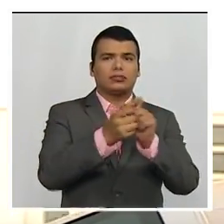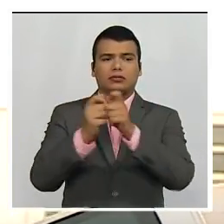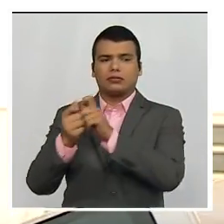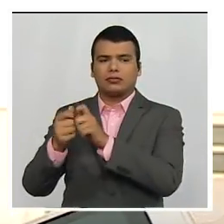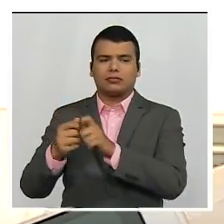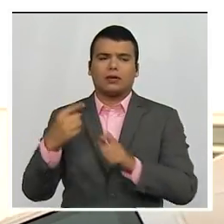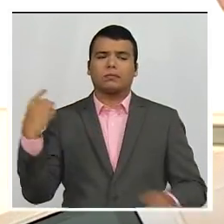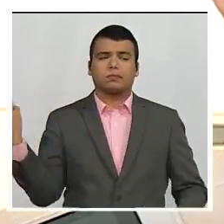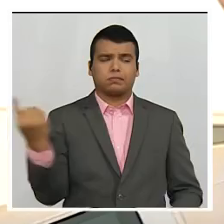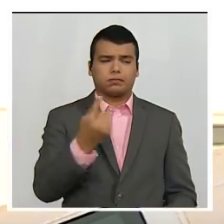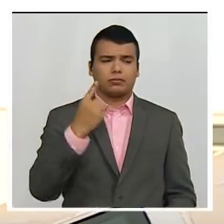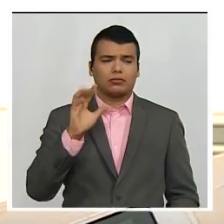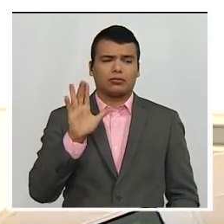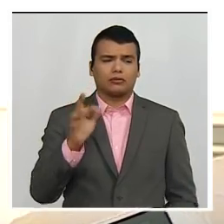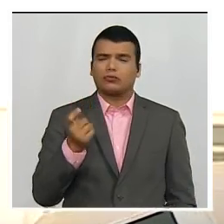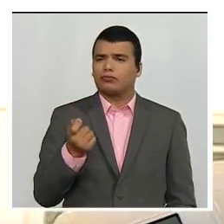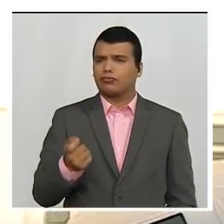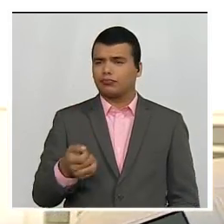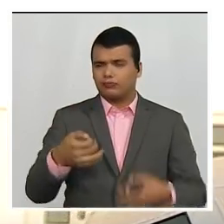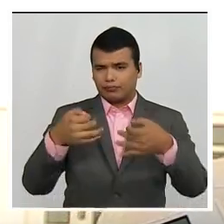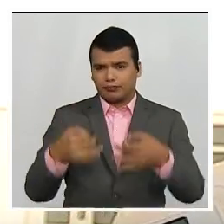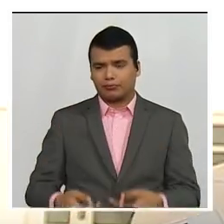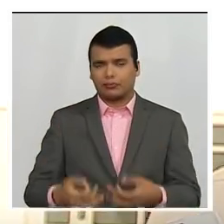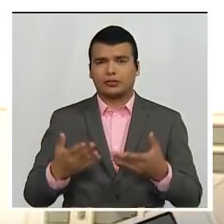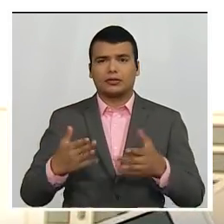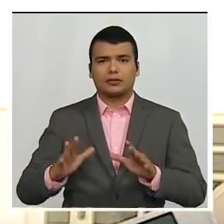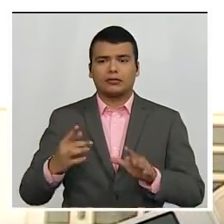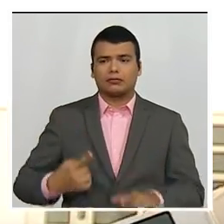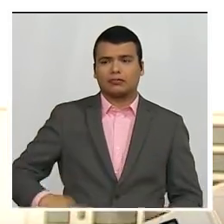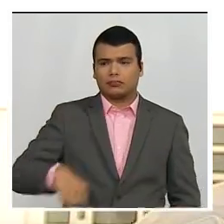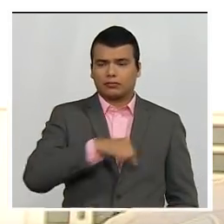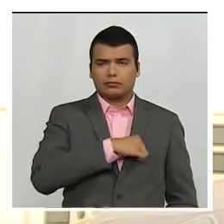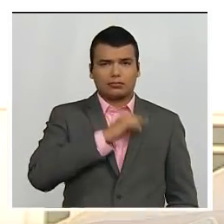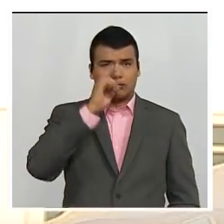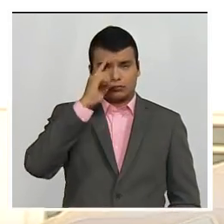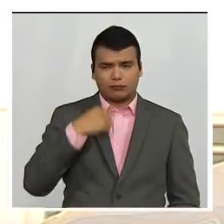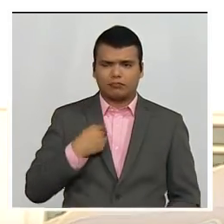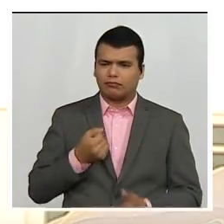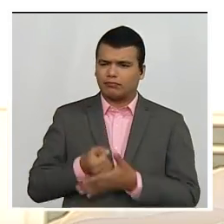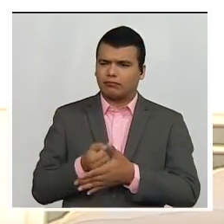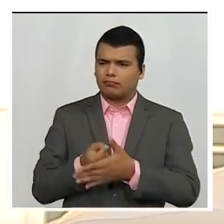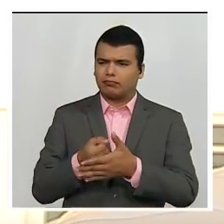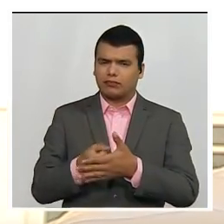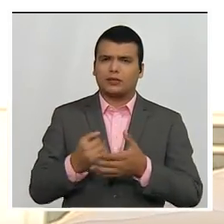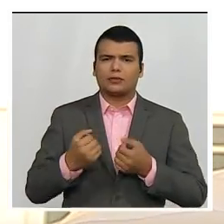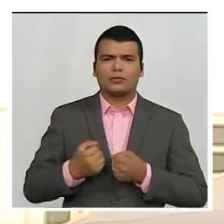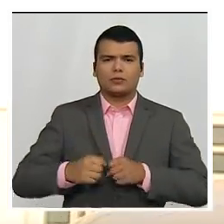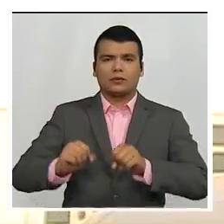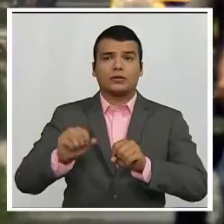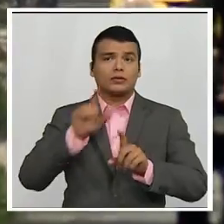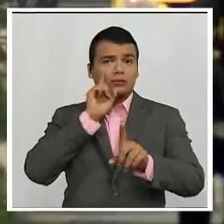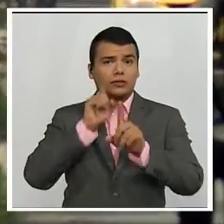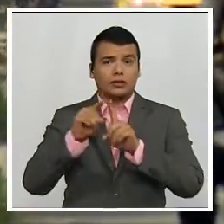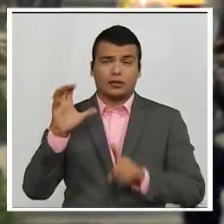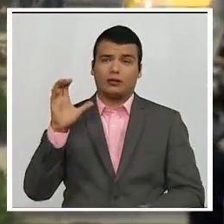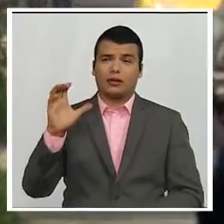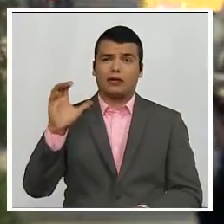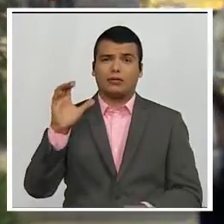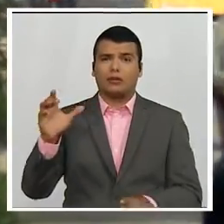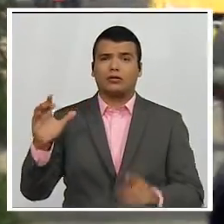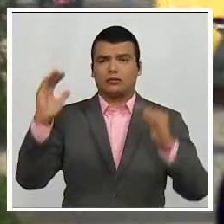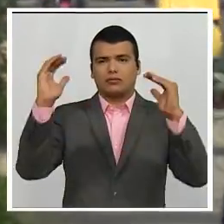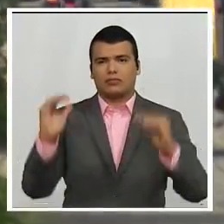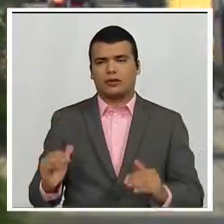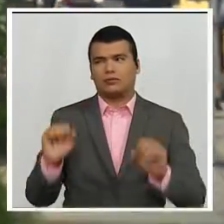globales es bajita si tenemos que hacer todo un gran esfuerzo por reducir nuestra huella de carbono huellas de ciudad